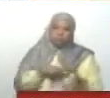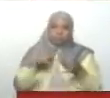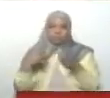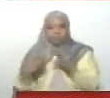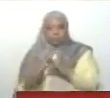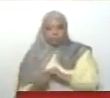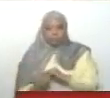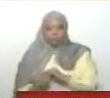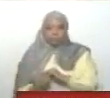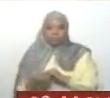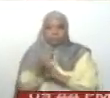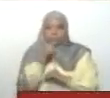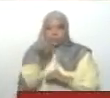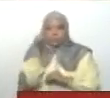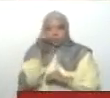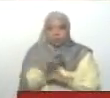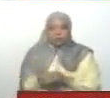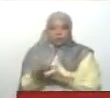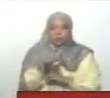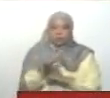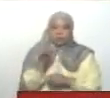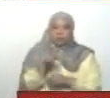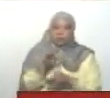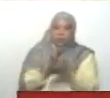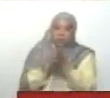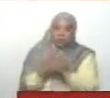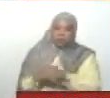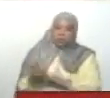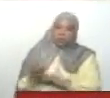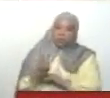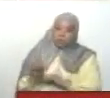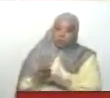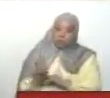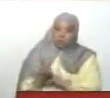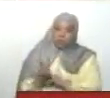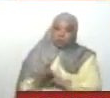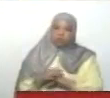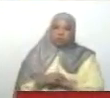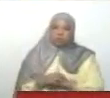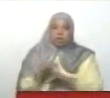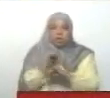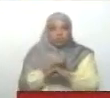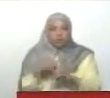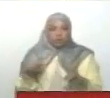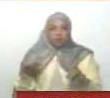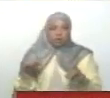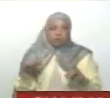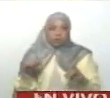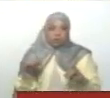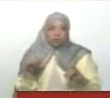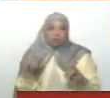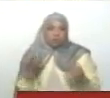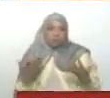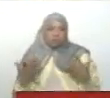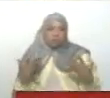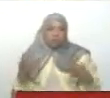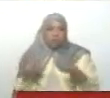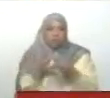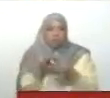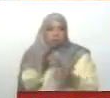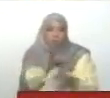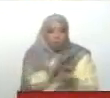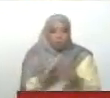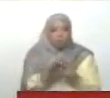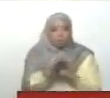transculturizado, colonizado y desaparezca Venezuela. ¿Eh? Porque al final, ¿qué es lo que une a un país? Su